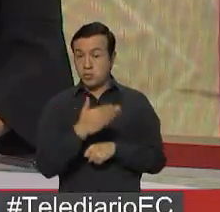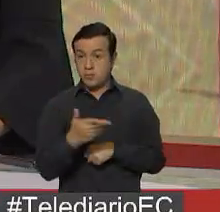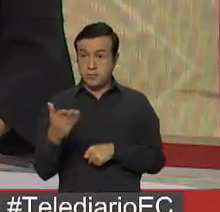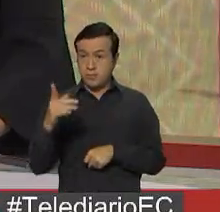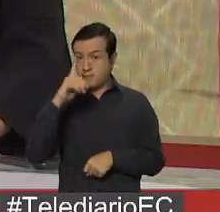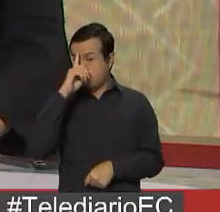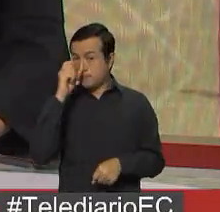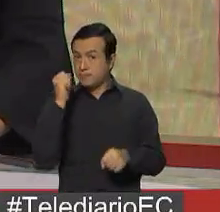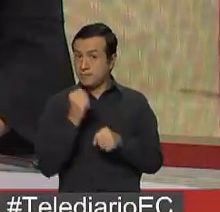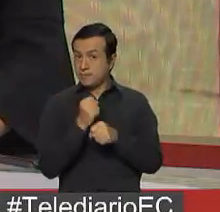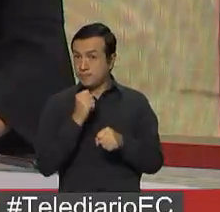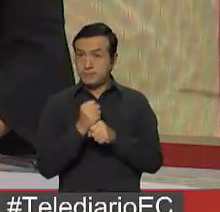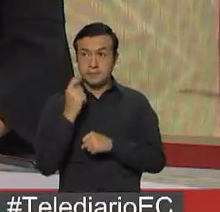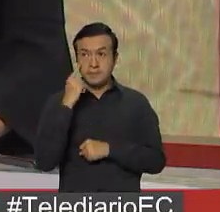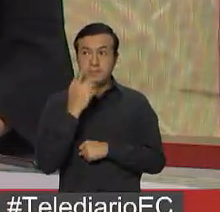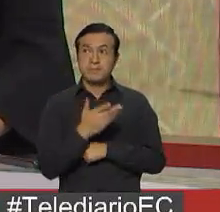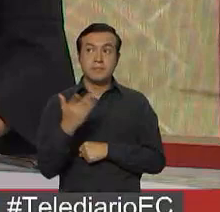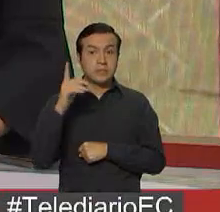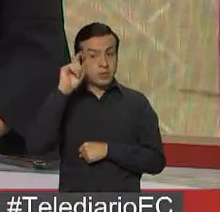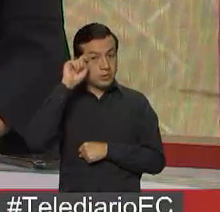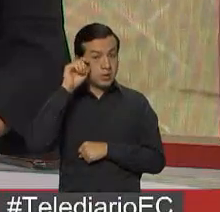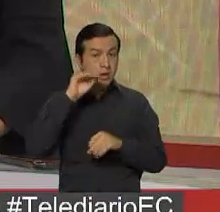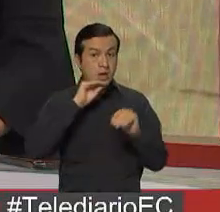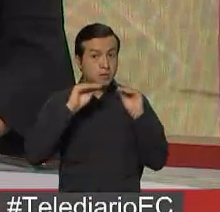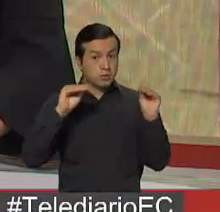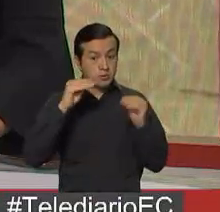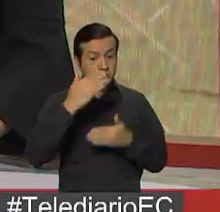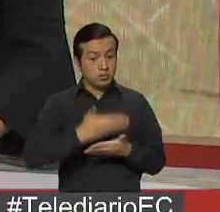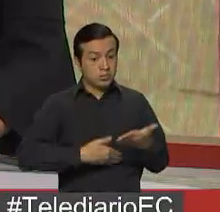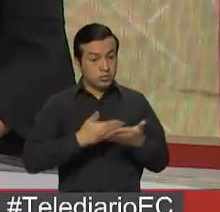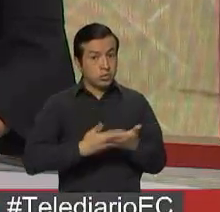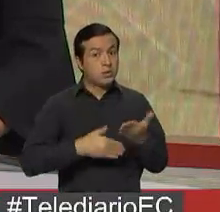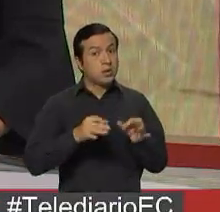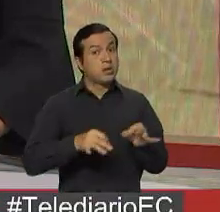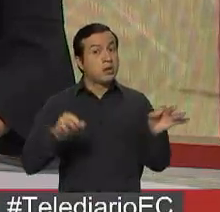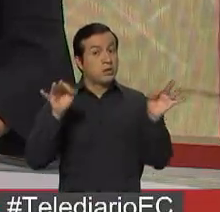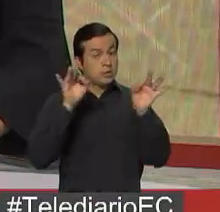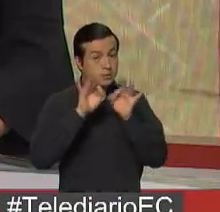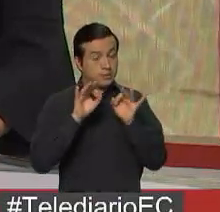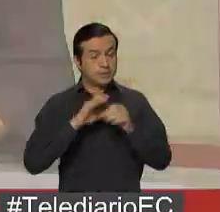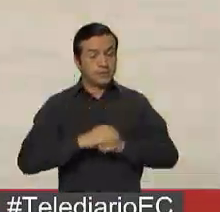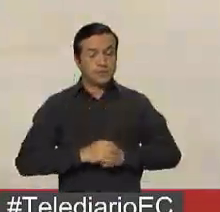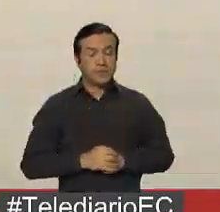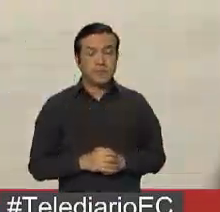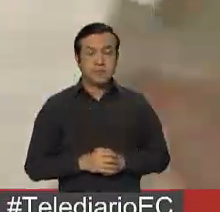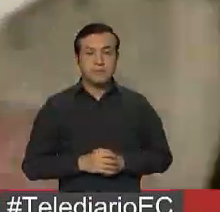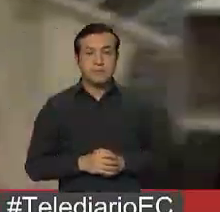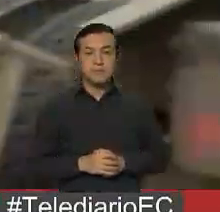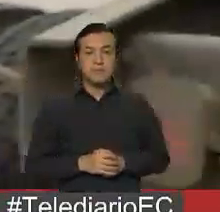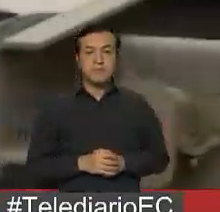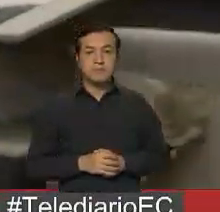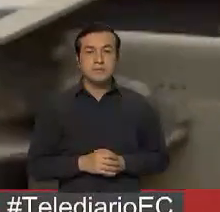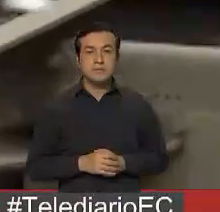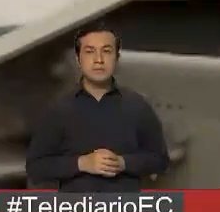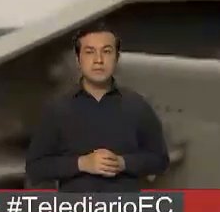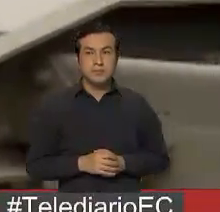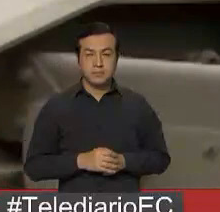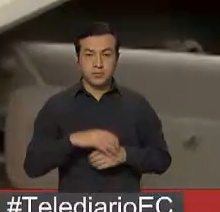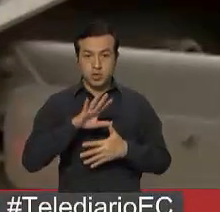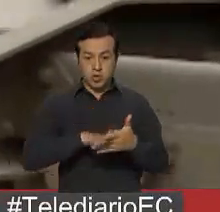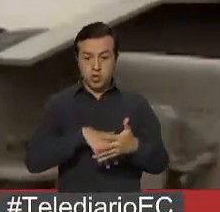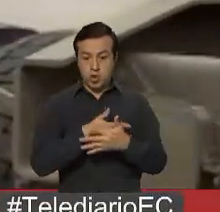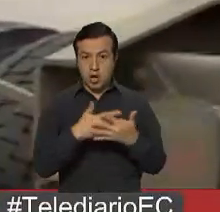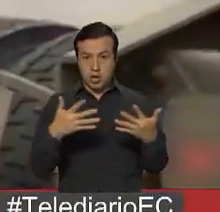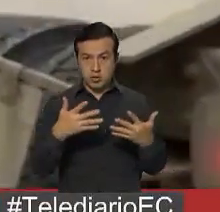en la siguiente nota recordamos los documentos necesarios para circular con la extensión del horario